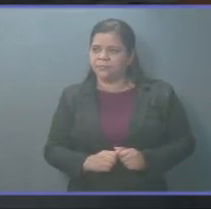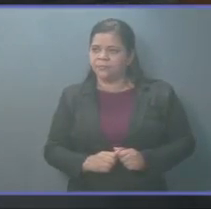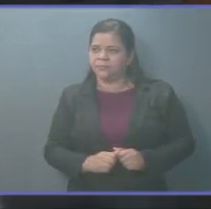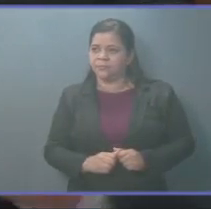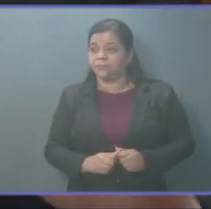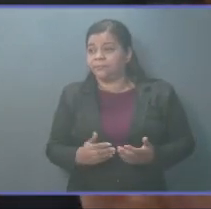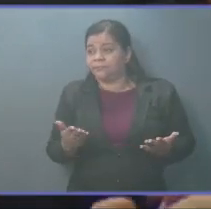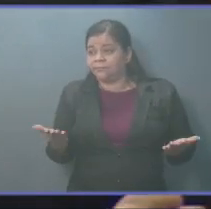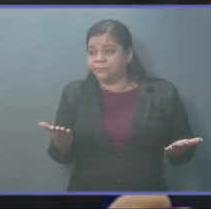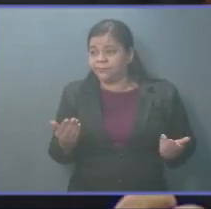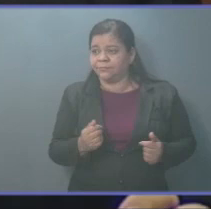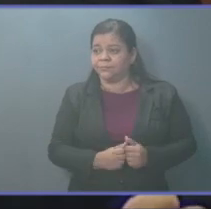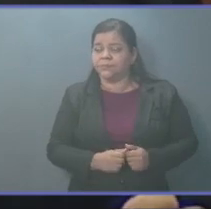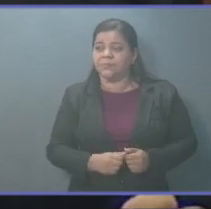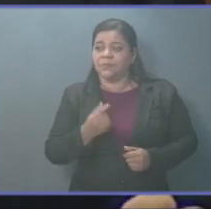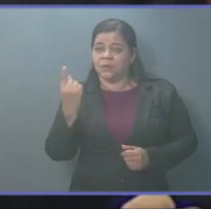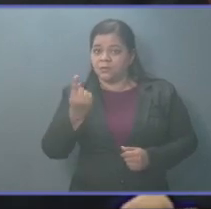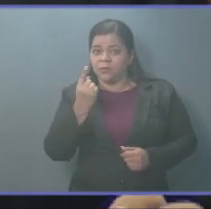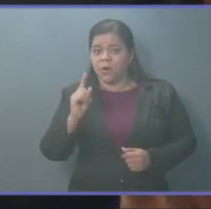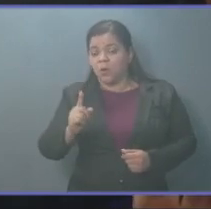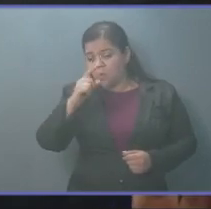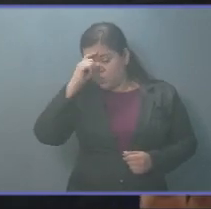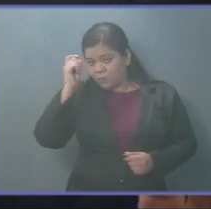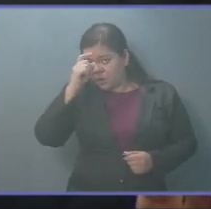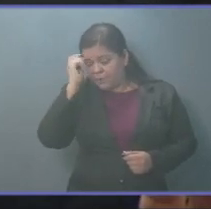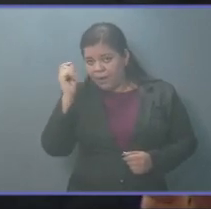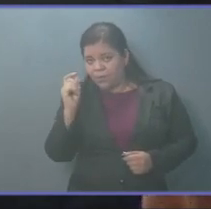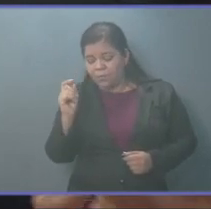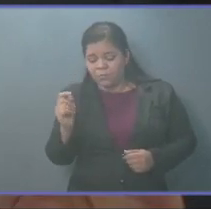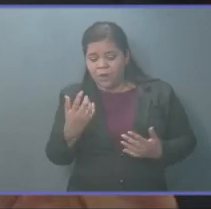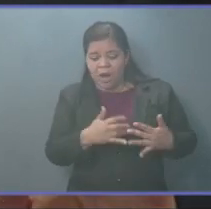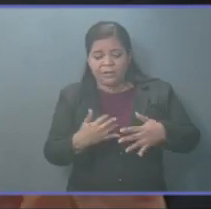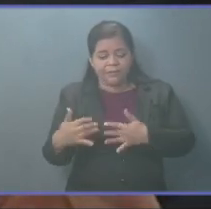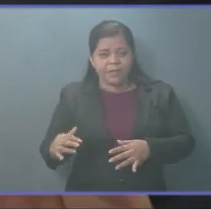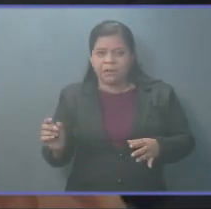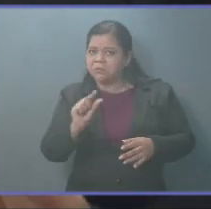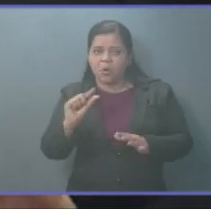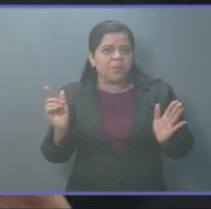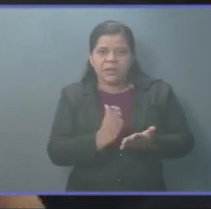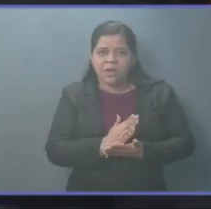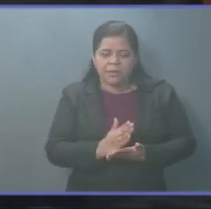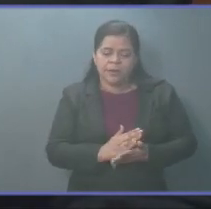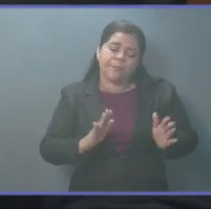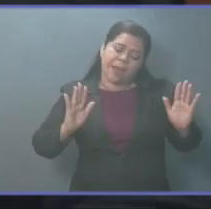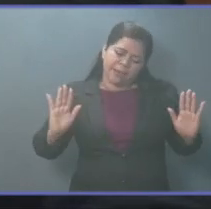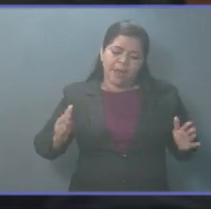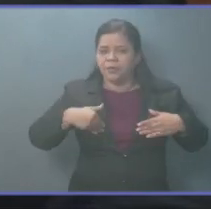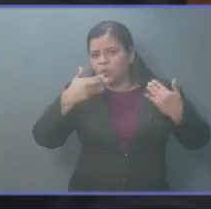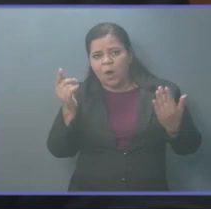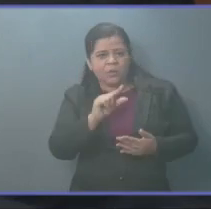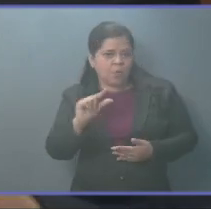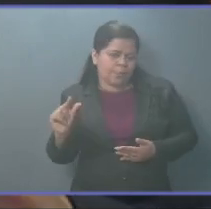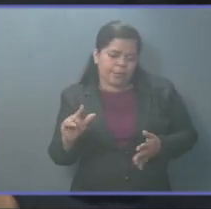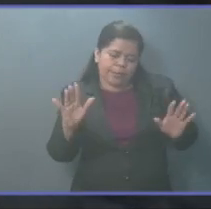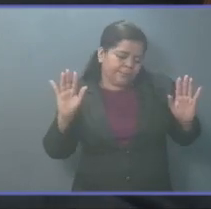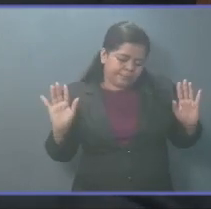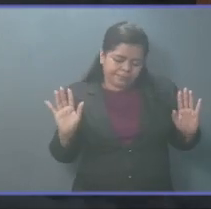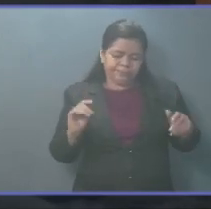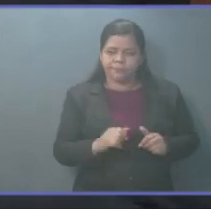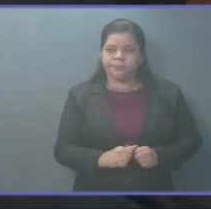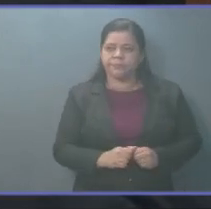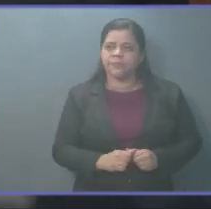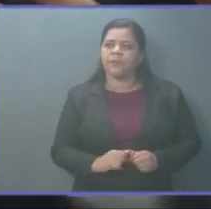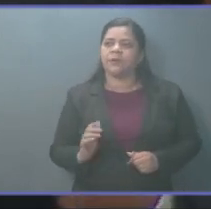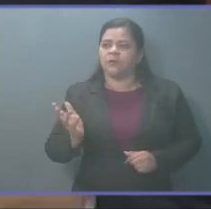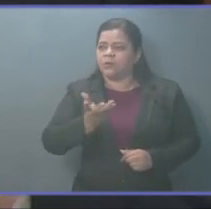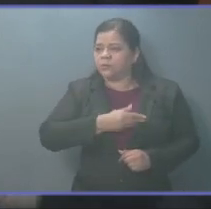O sea, es una operación sin nombre. Entonces, como no tenemos un nombre, ¿cómo llamarle?